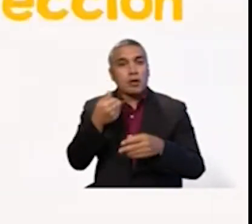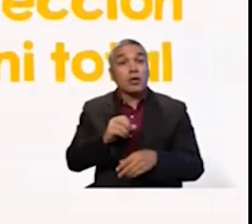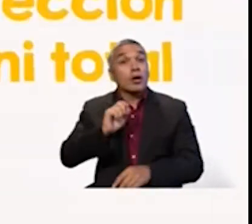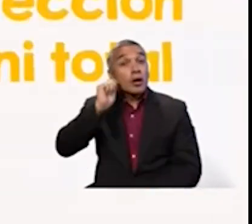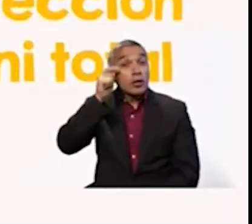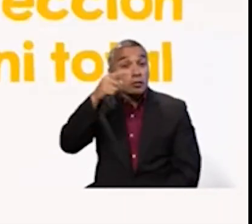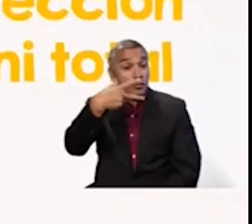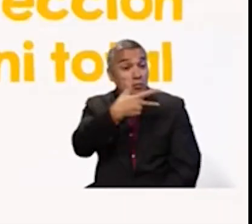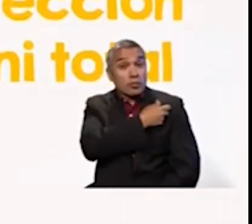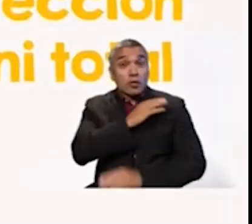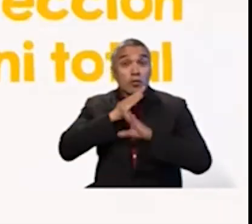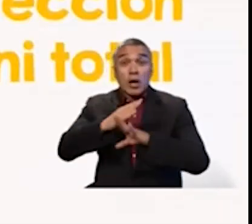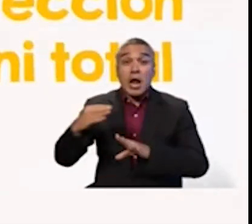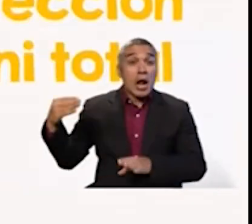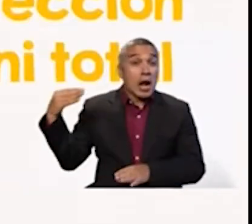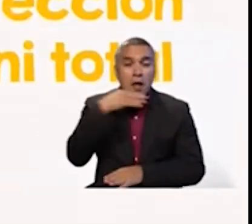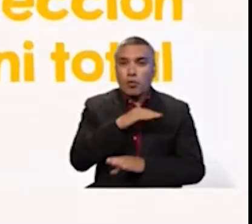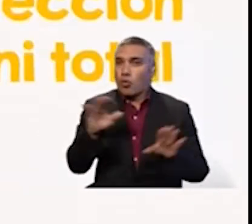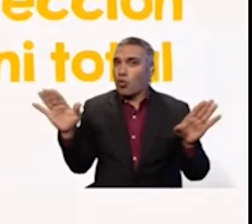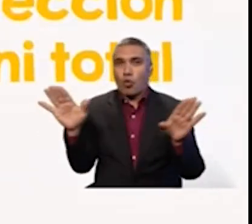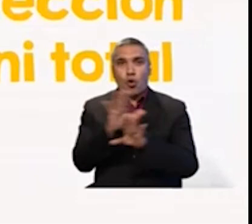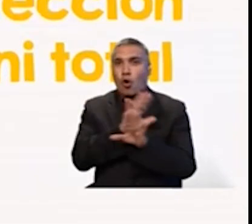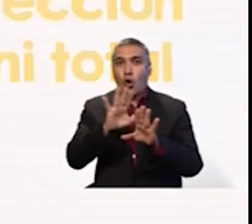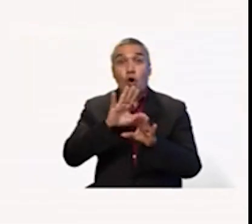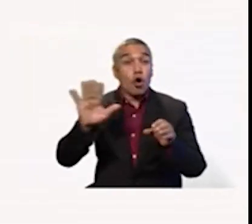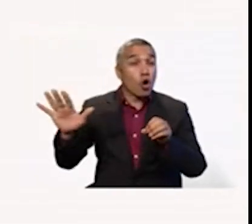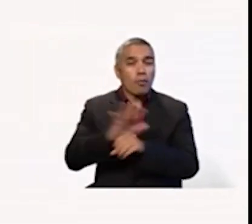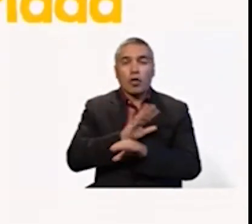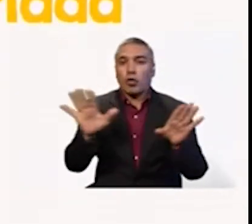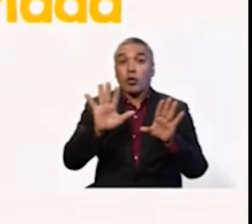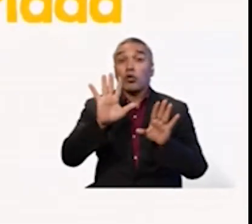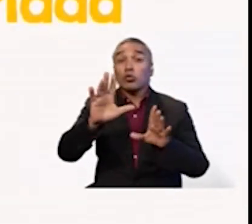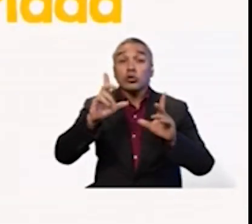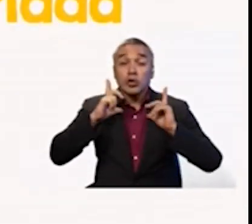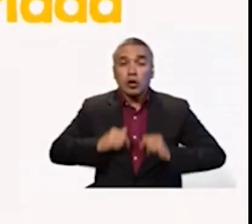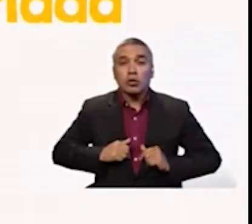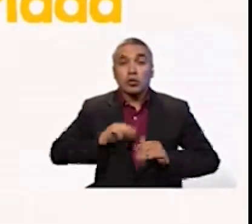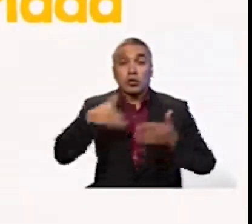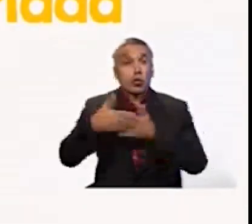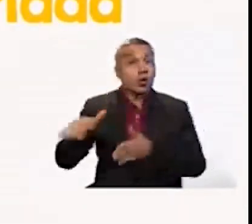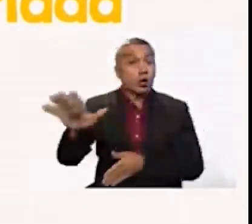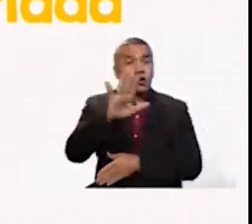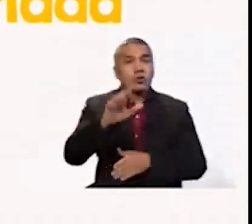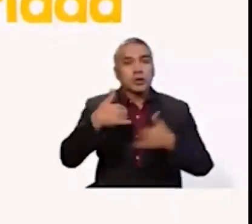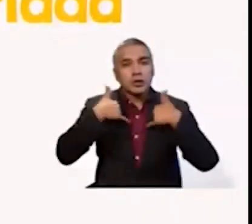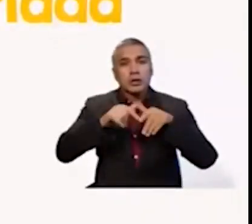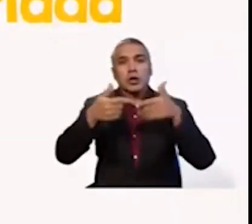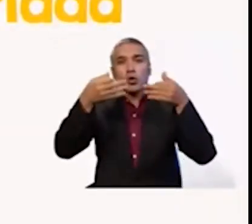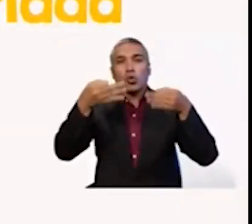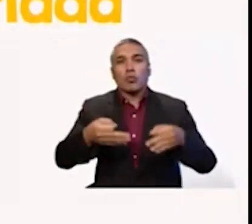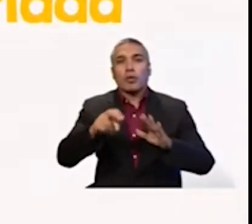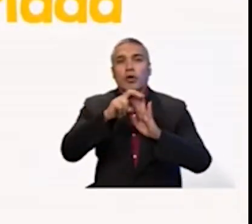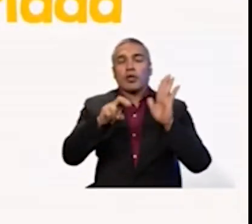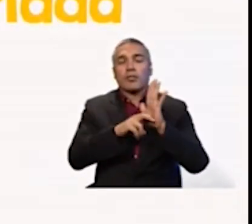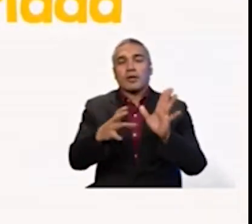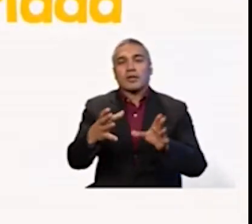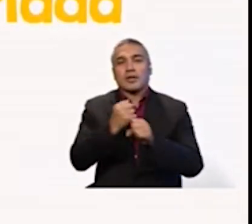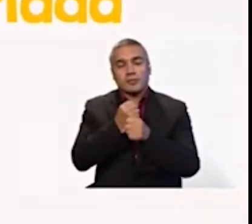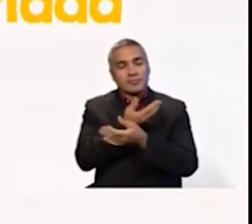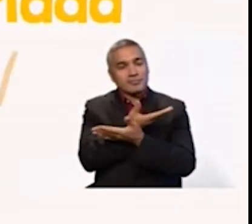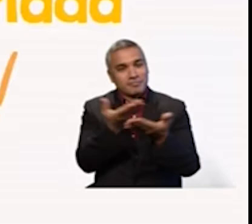Recuerda que la vacuna no brinda protección inmediata ni total. Por tu salud y la de todos, sigue cumpliendo con las medidas